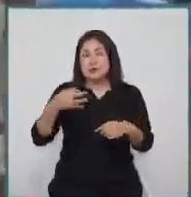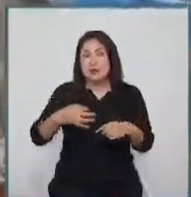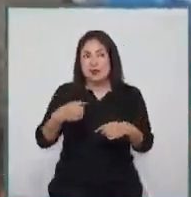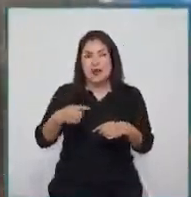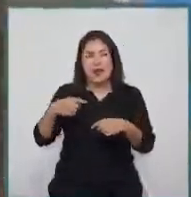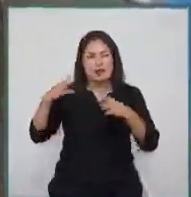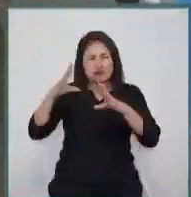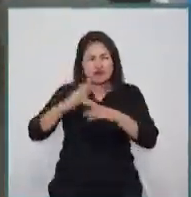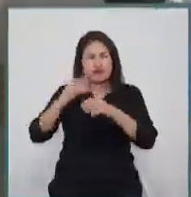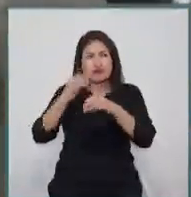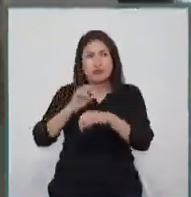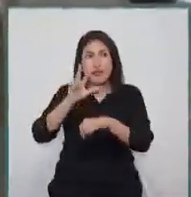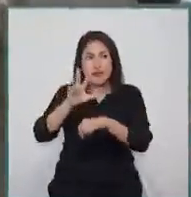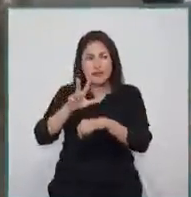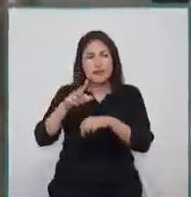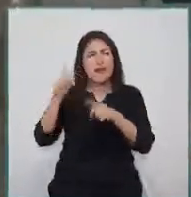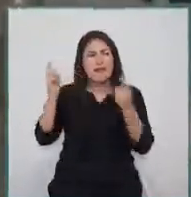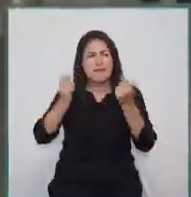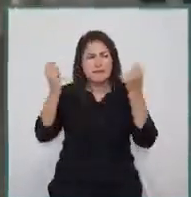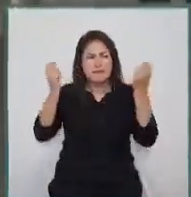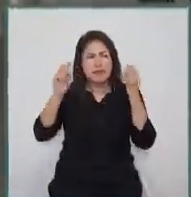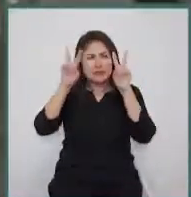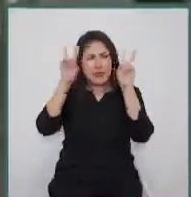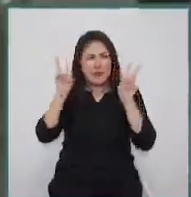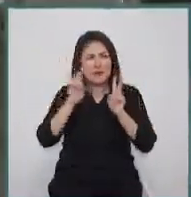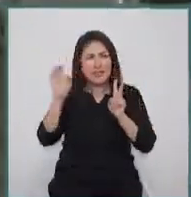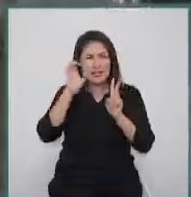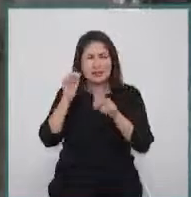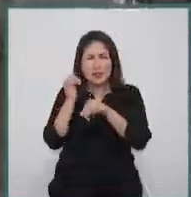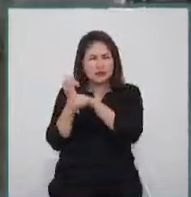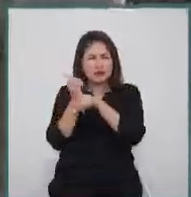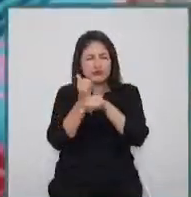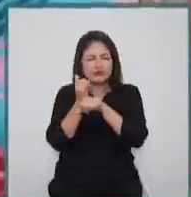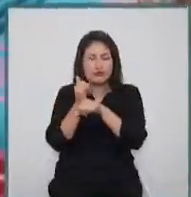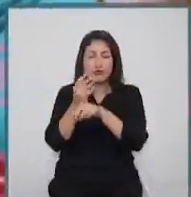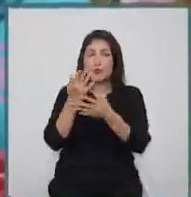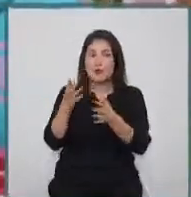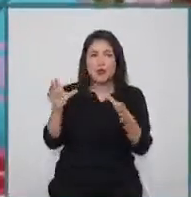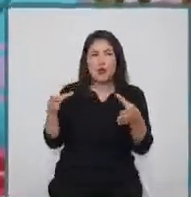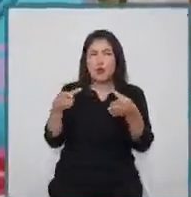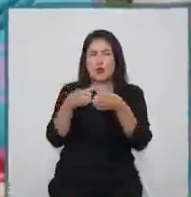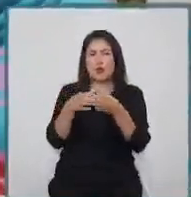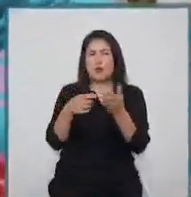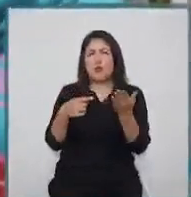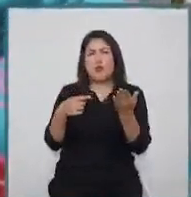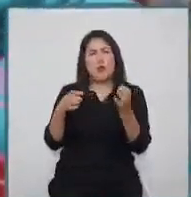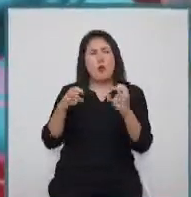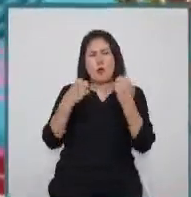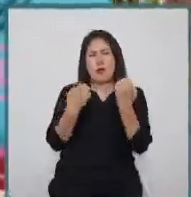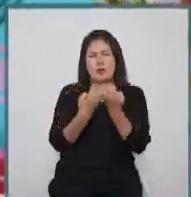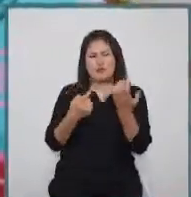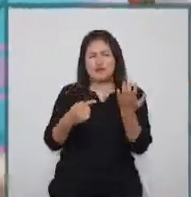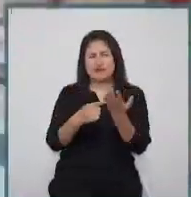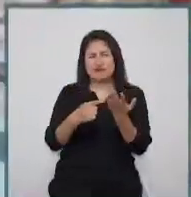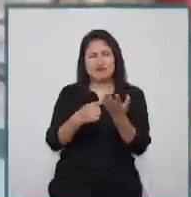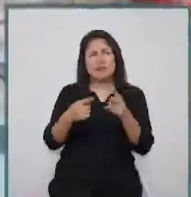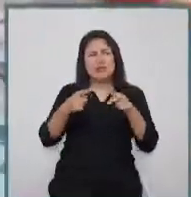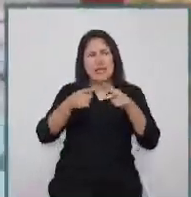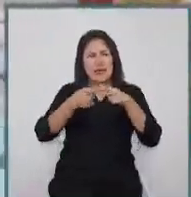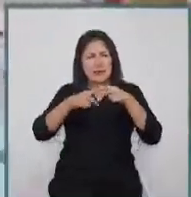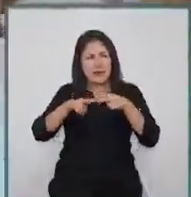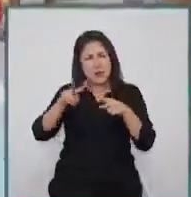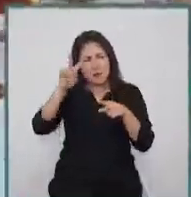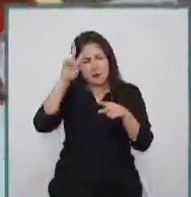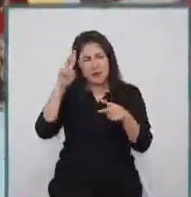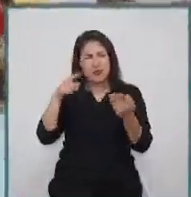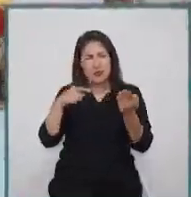estado efectivamente transmitiendo 3 días de lo que es la festividad de la Virgen de la Candelaria y reconocer el trabajo del gran equipo de TV Perú con toda la